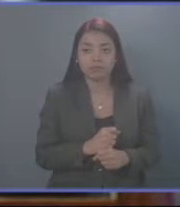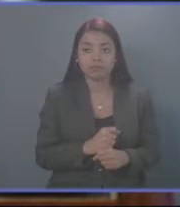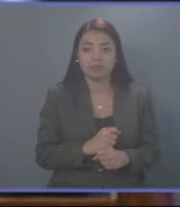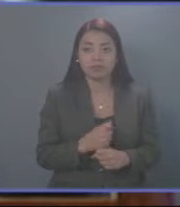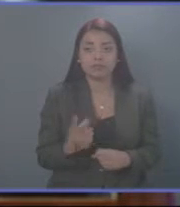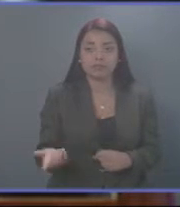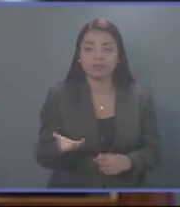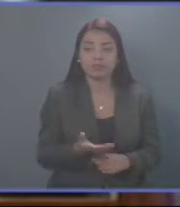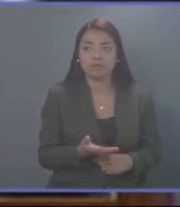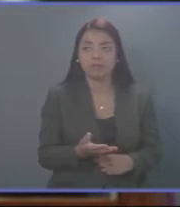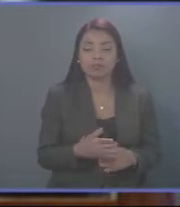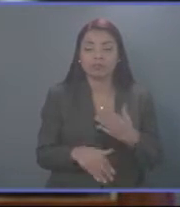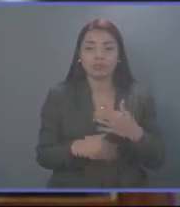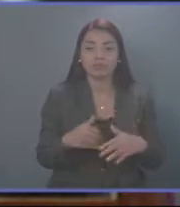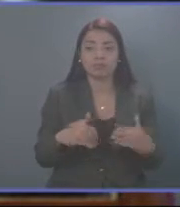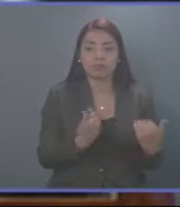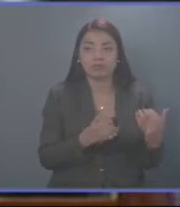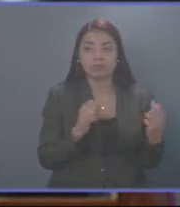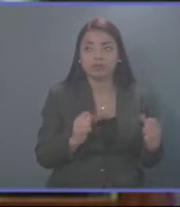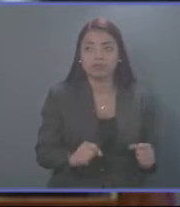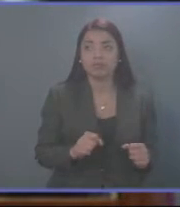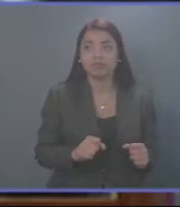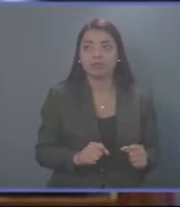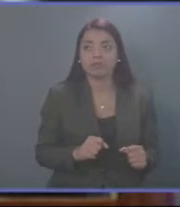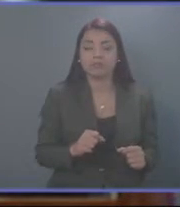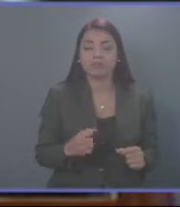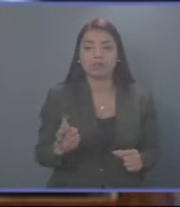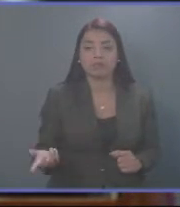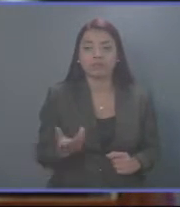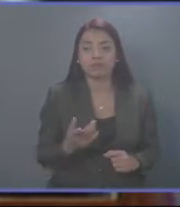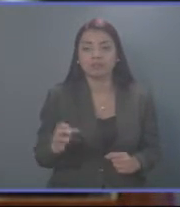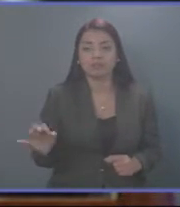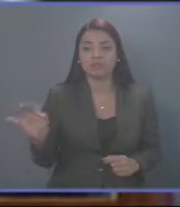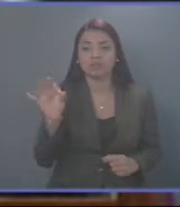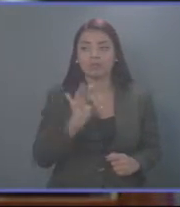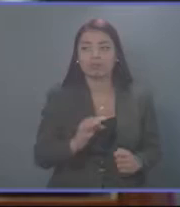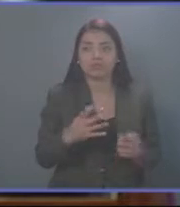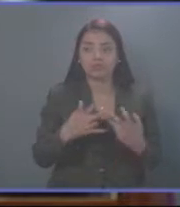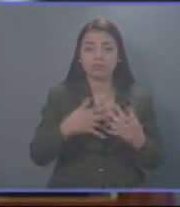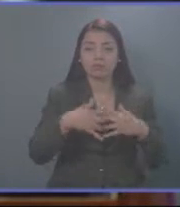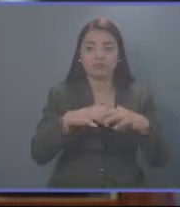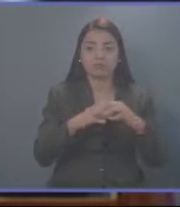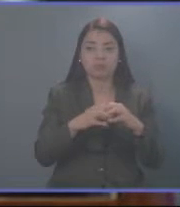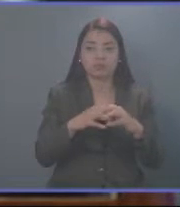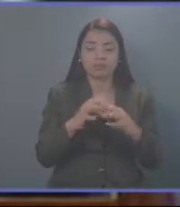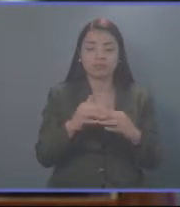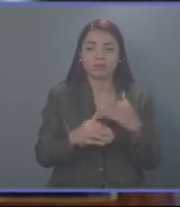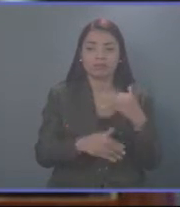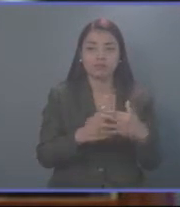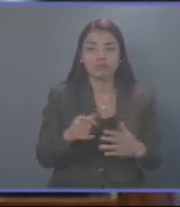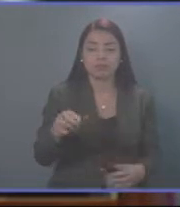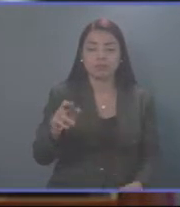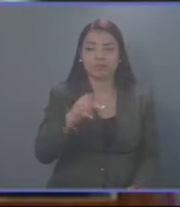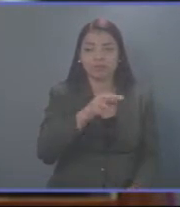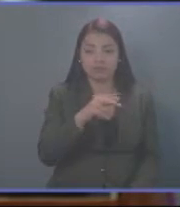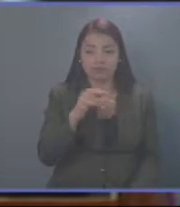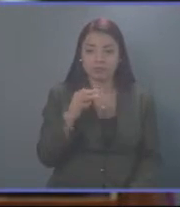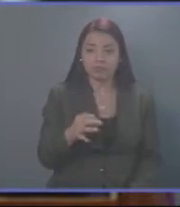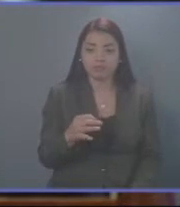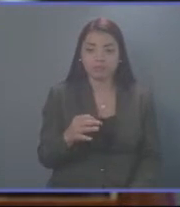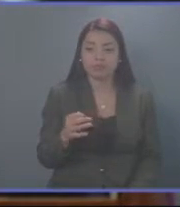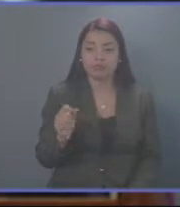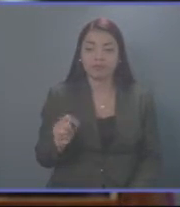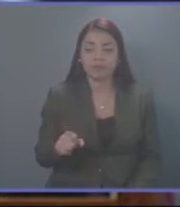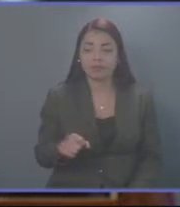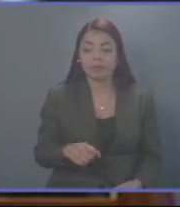Su convicción de que nuestras naciones continuarán fortaleciendo sus profundos lazos de amistad e